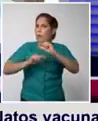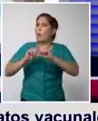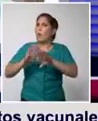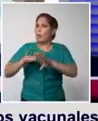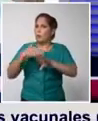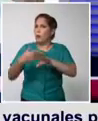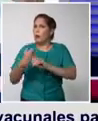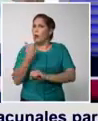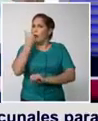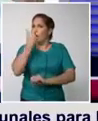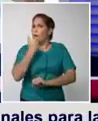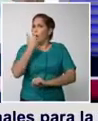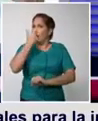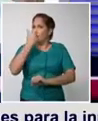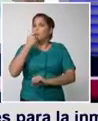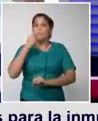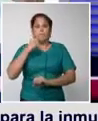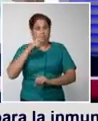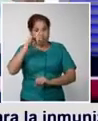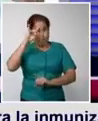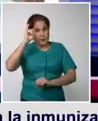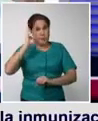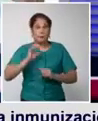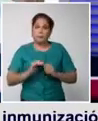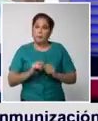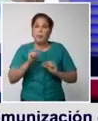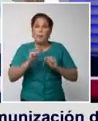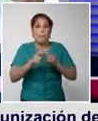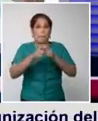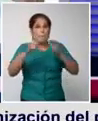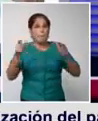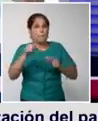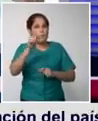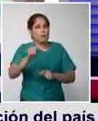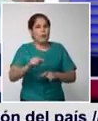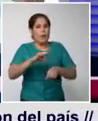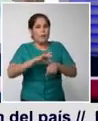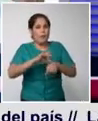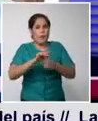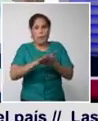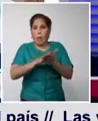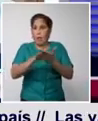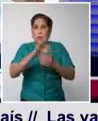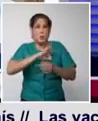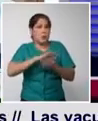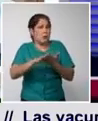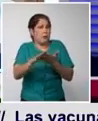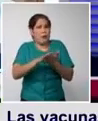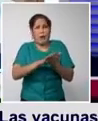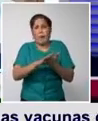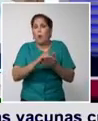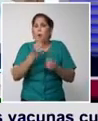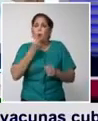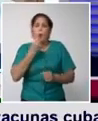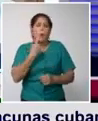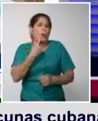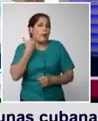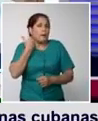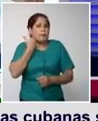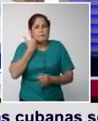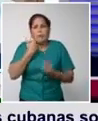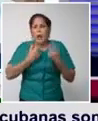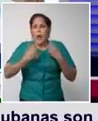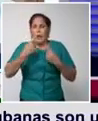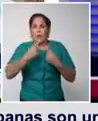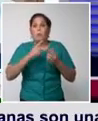pero que, como se sabe, la mayoría de las personas pasan la enfermedad asintomática o con síntomas ligeros, y la inmunidad de